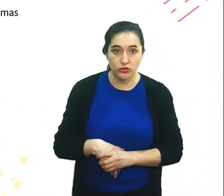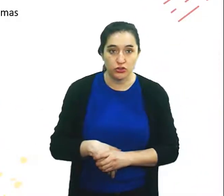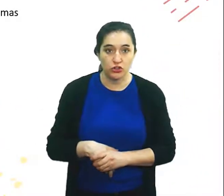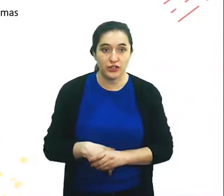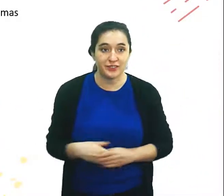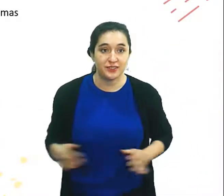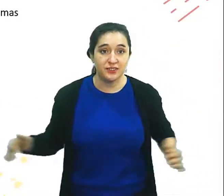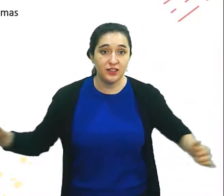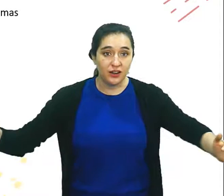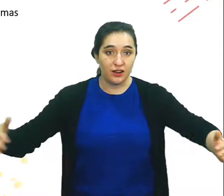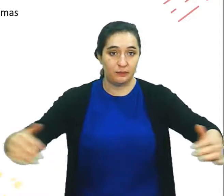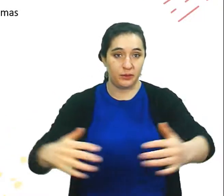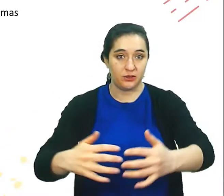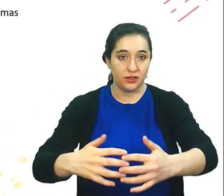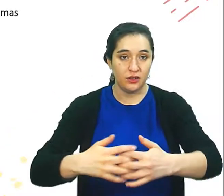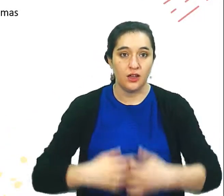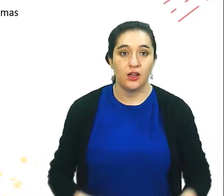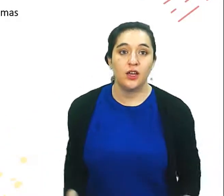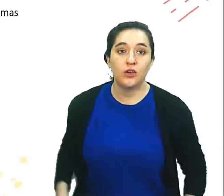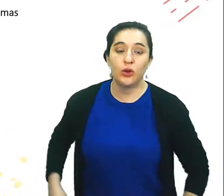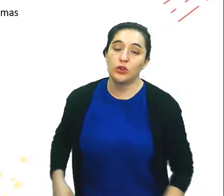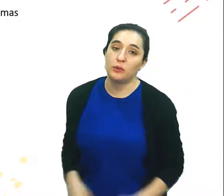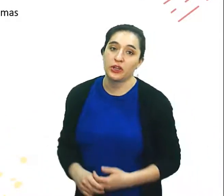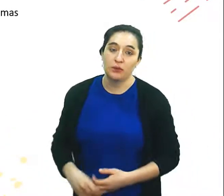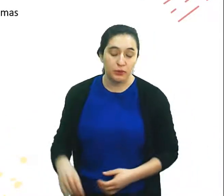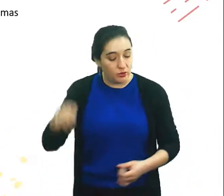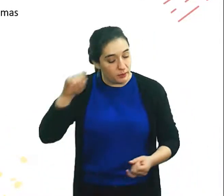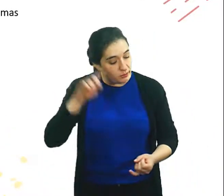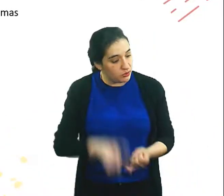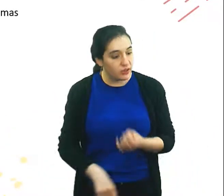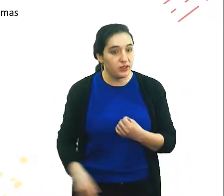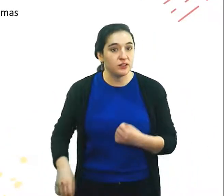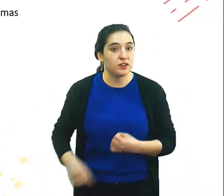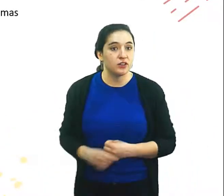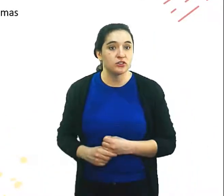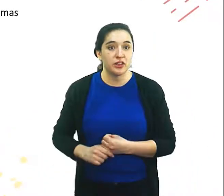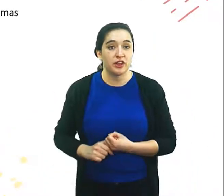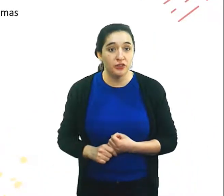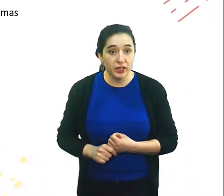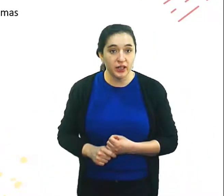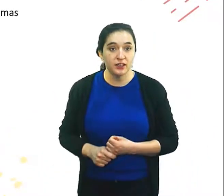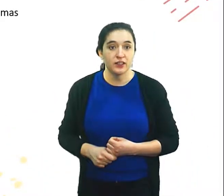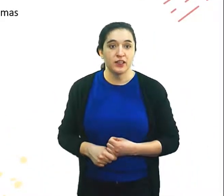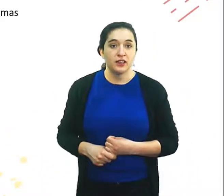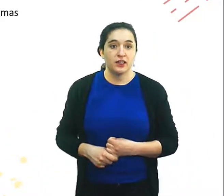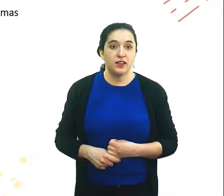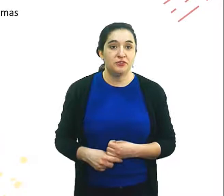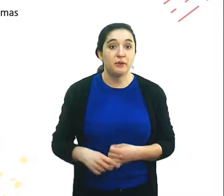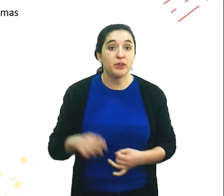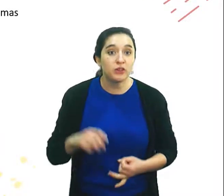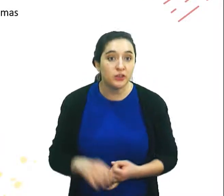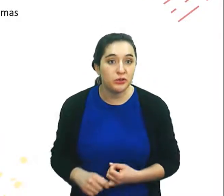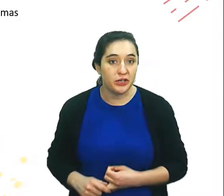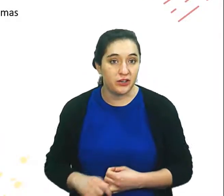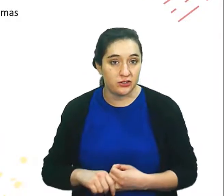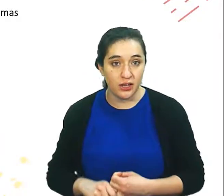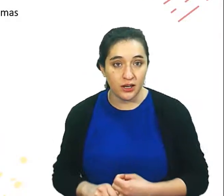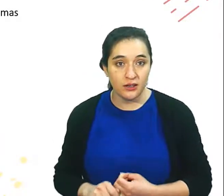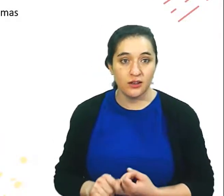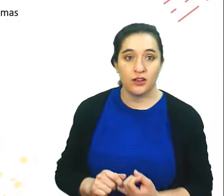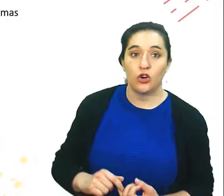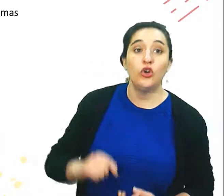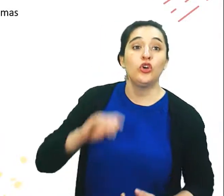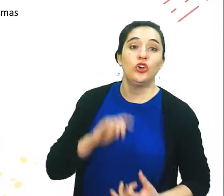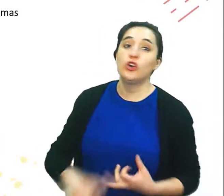¿Ya? Cuando yo digo que se cierran las puertas, es cuando, por ejemplo, no permito que entren cosas de afuera, fomento la industria